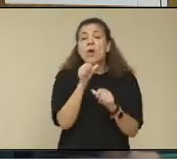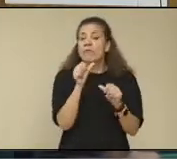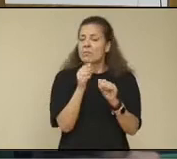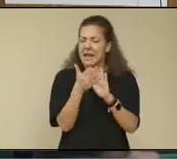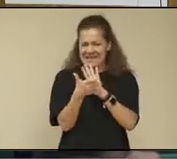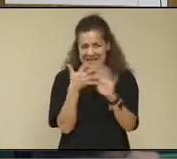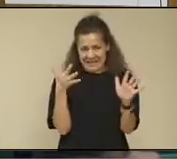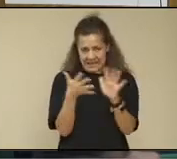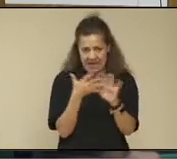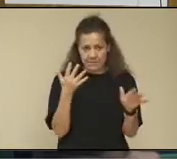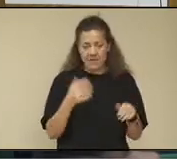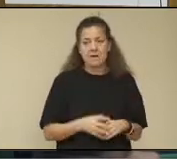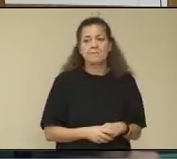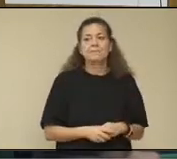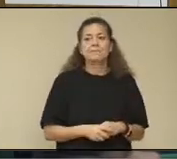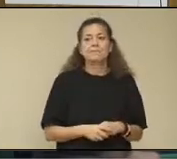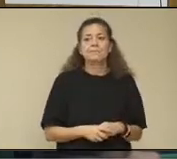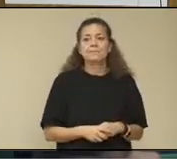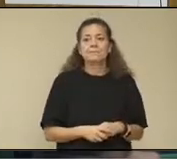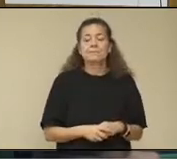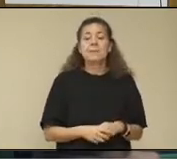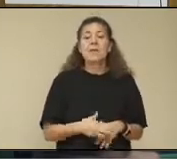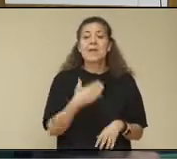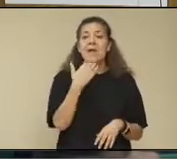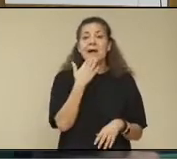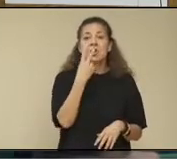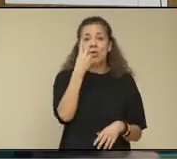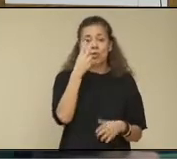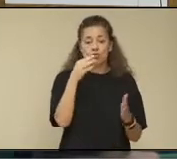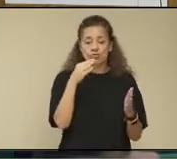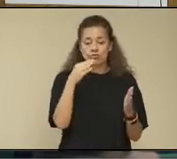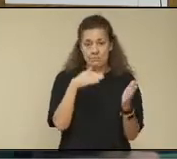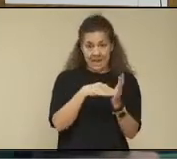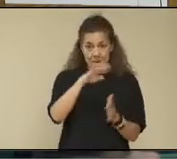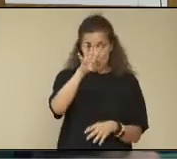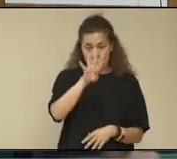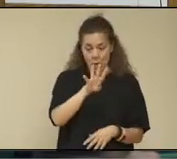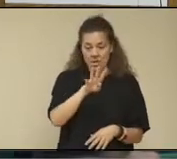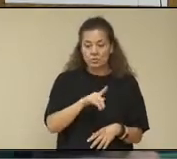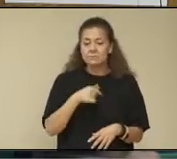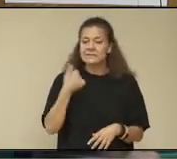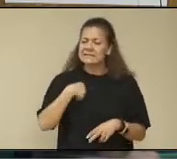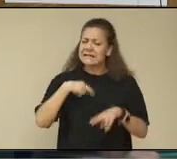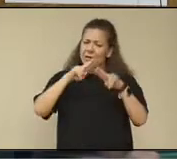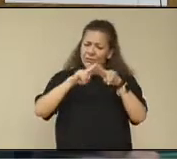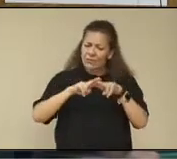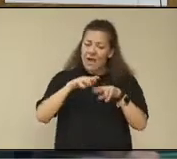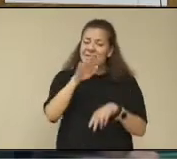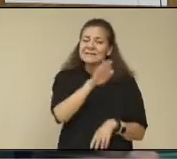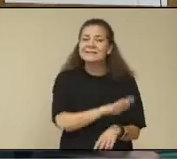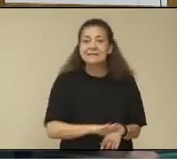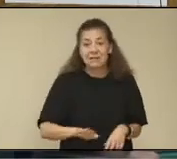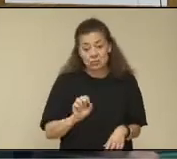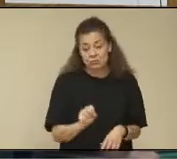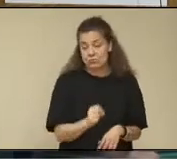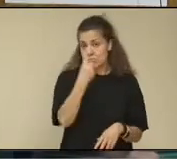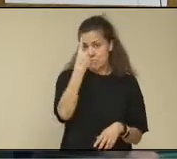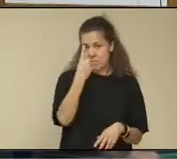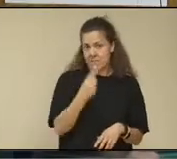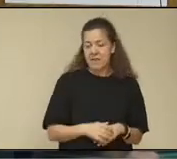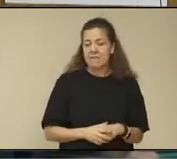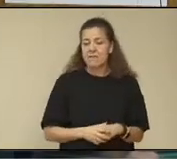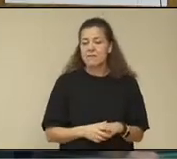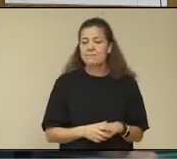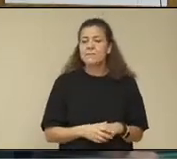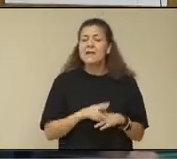rápida. En el año 2004 se estudia ya en niños por primera vez, y